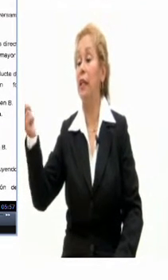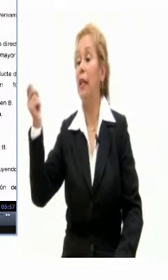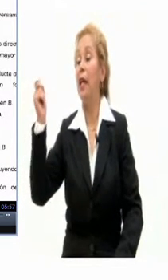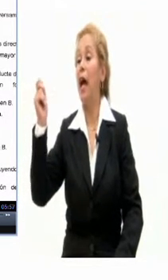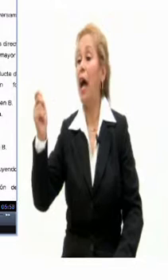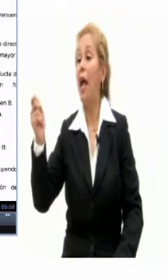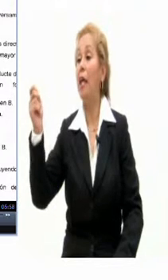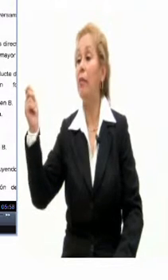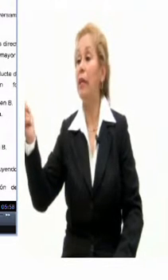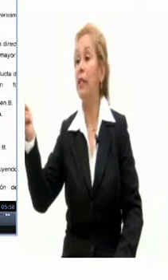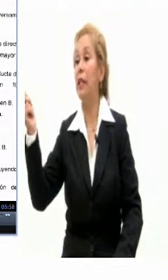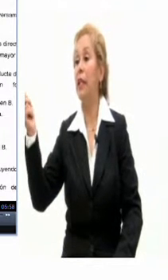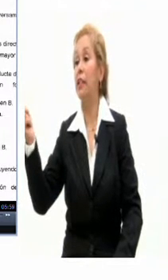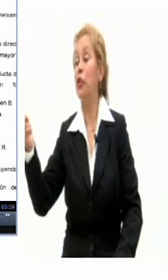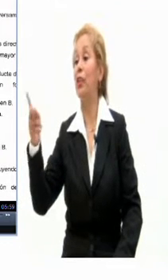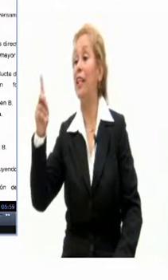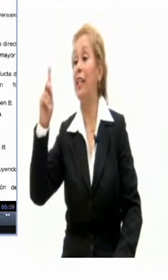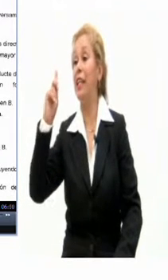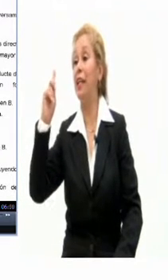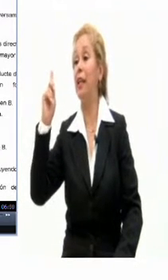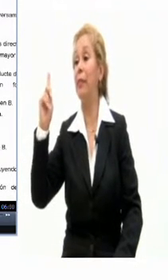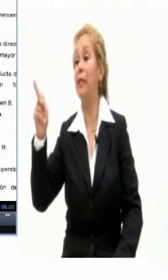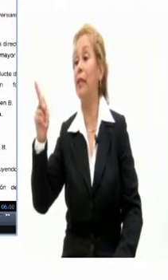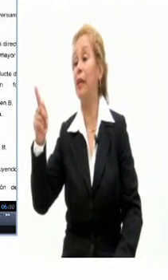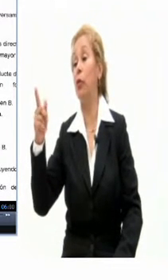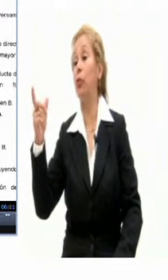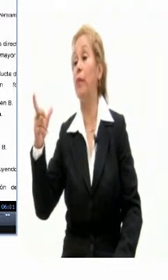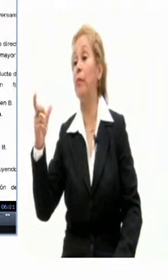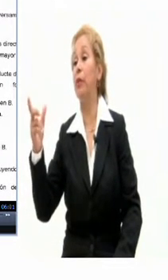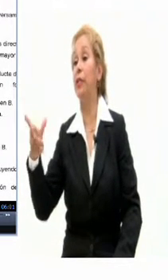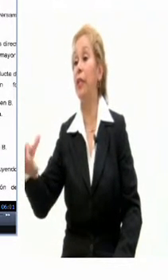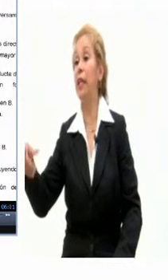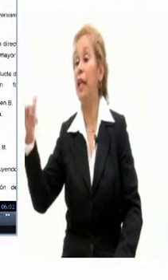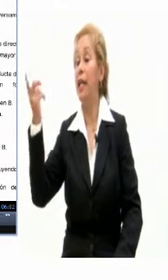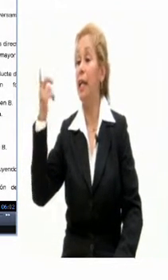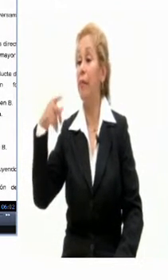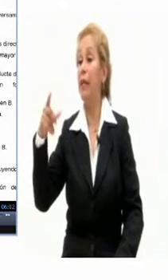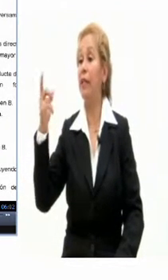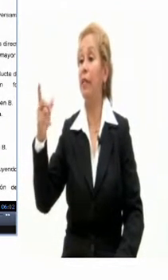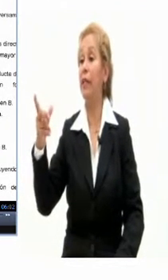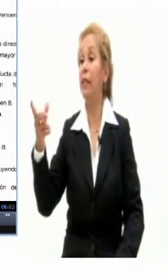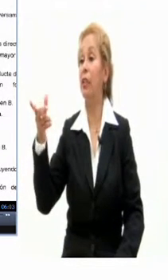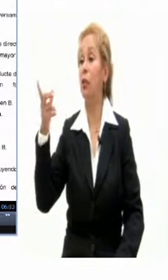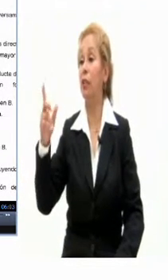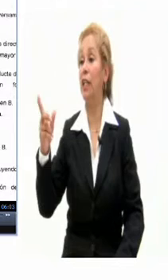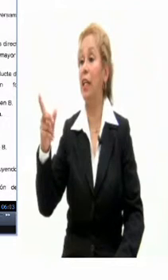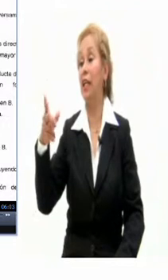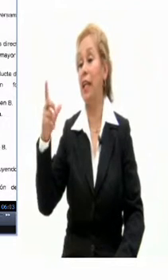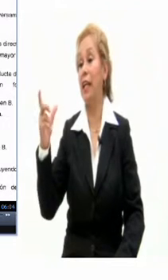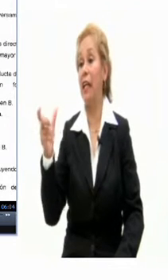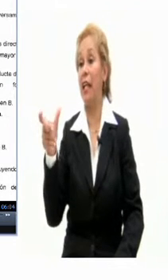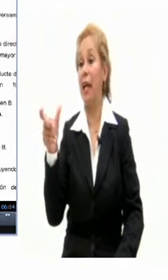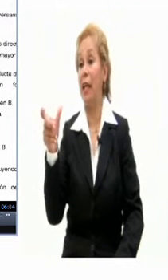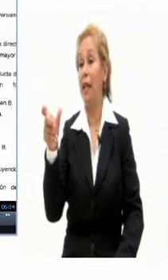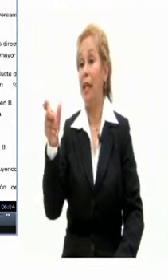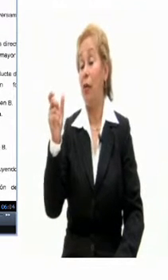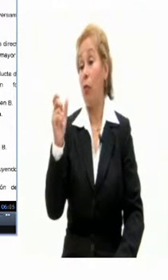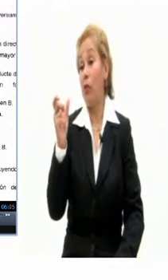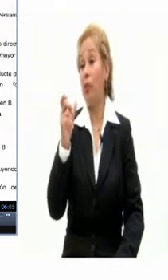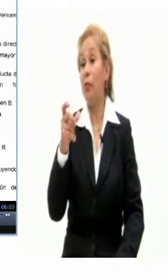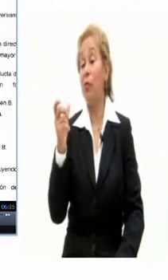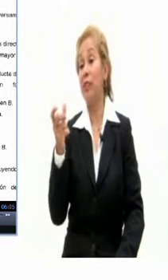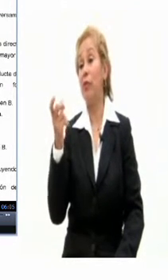opción 6. A y B se relaciona directamente o también puede ser inversamente con C en la